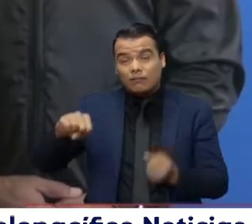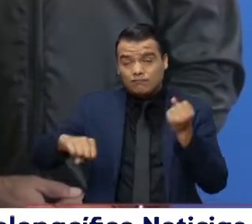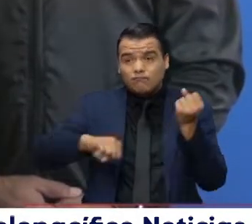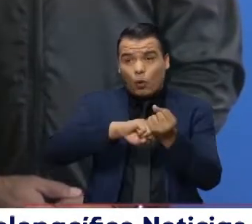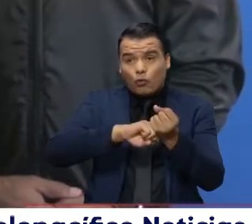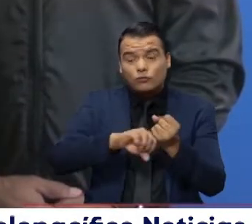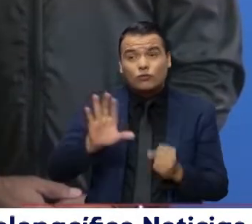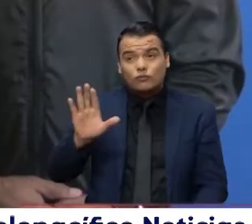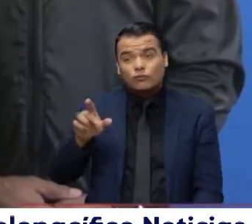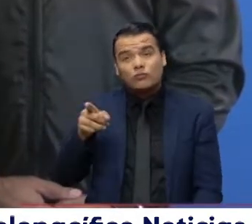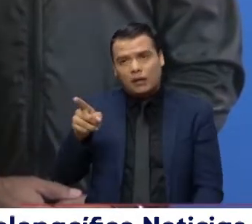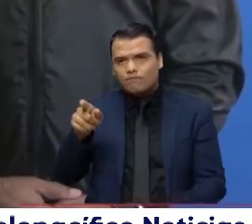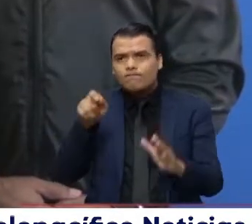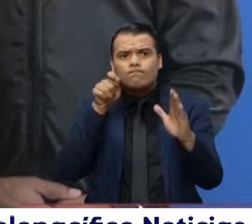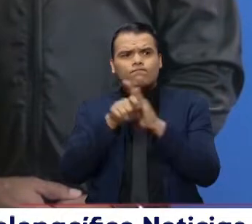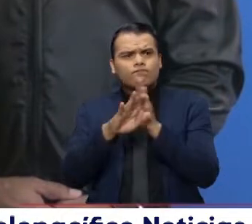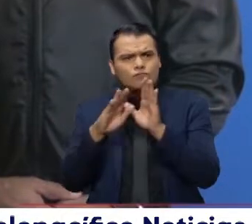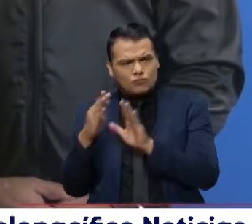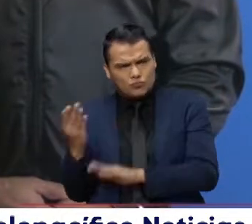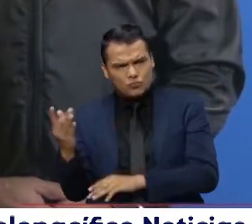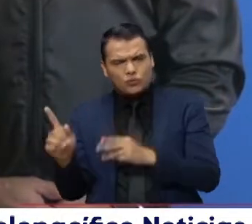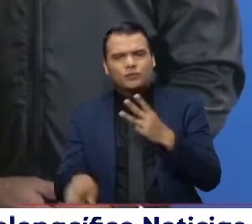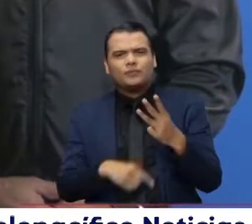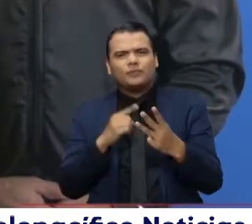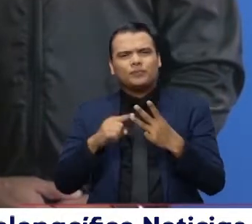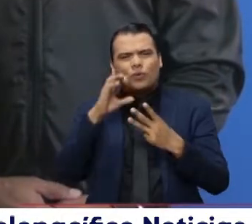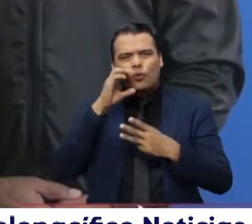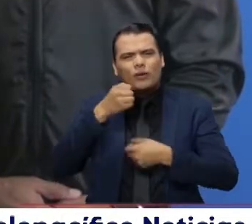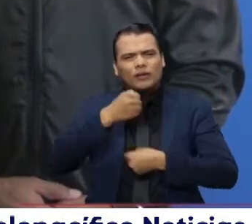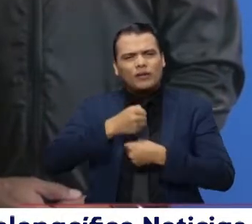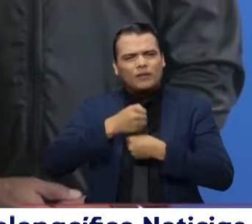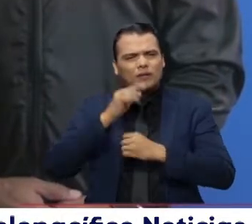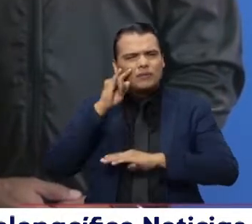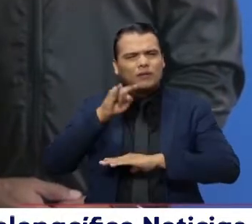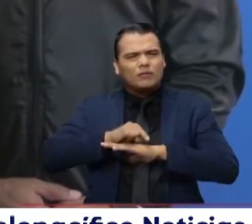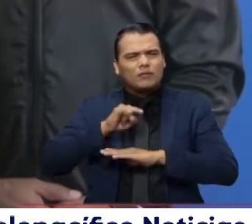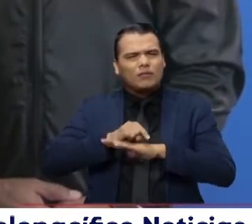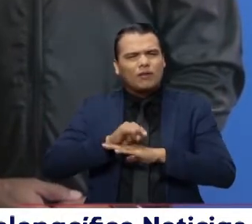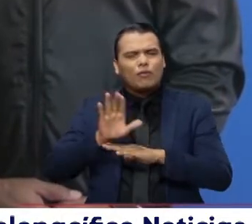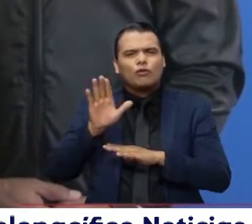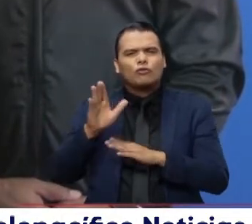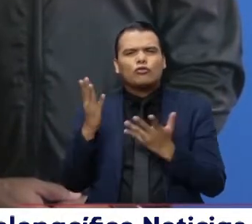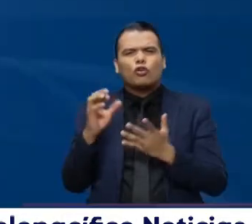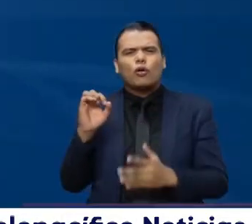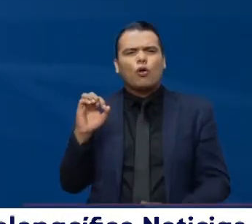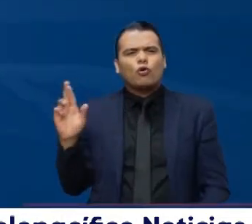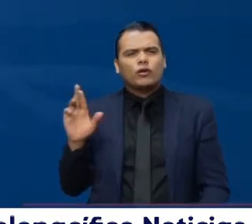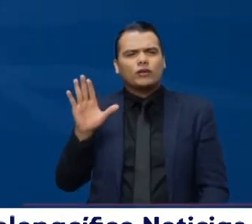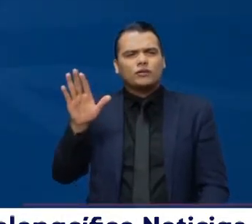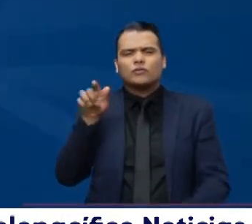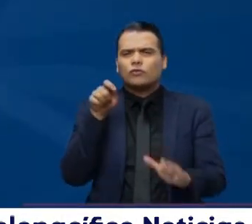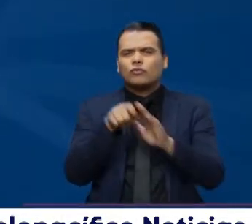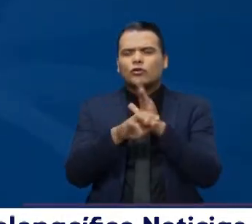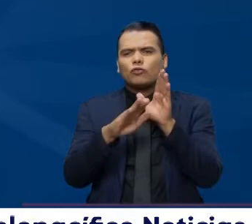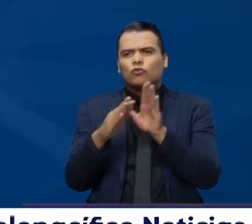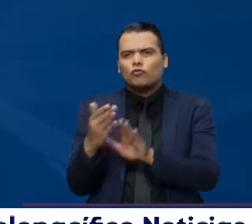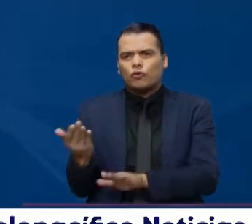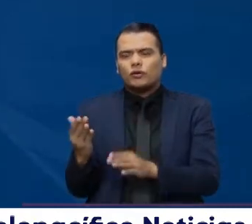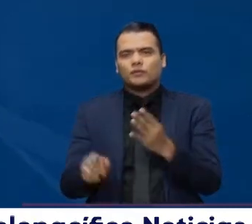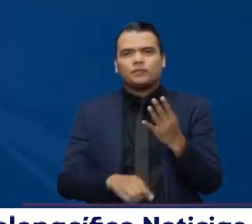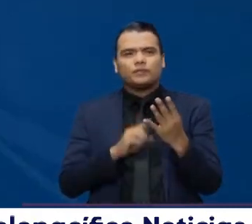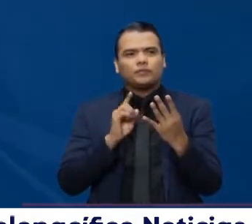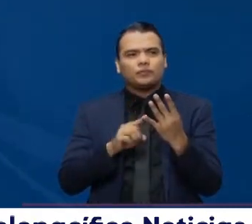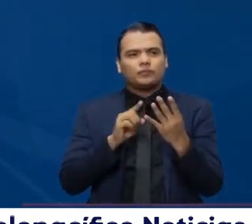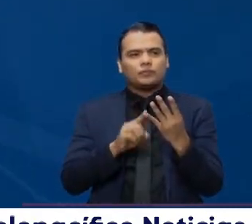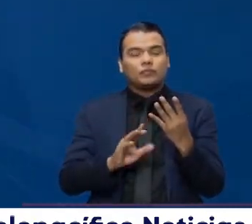misma organización, el homicidio de un vigilante en el sector de San Andresito, en Oriente, el ataque y destrucción